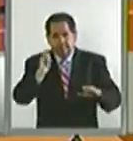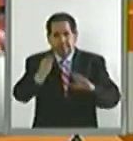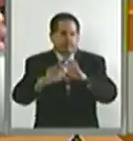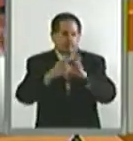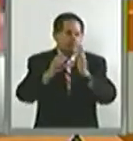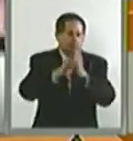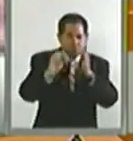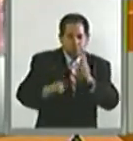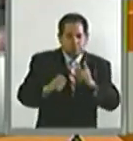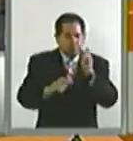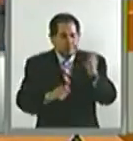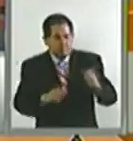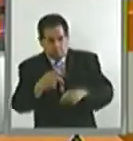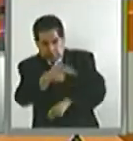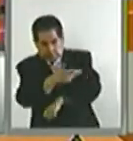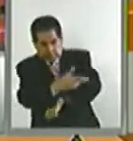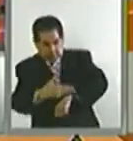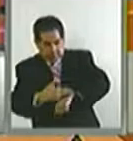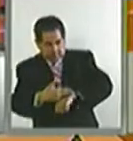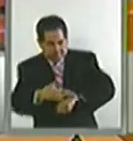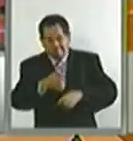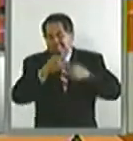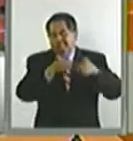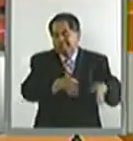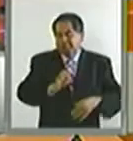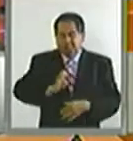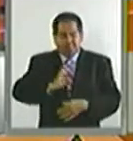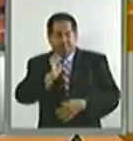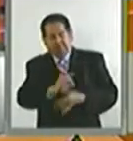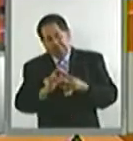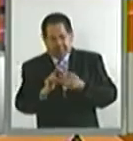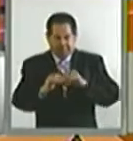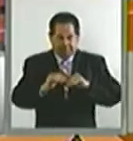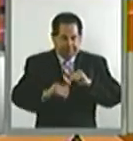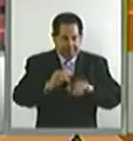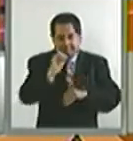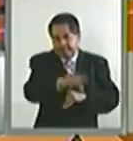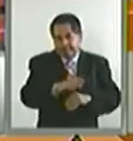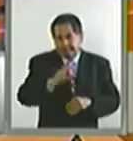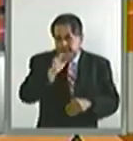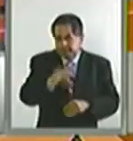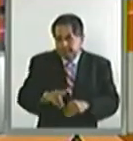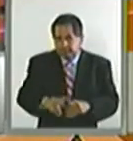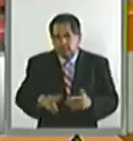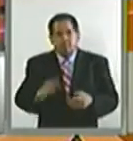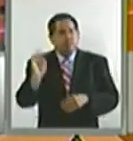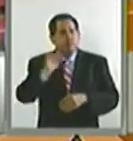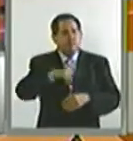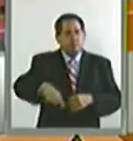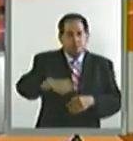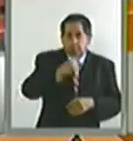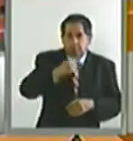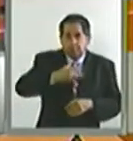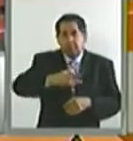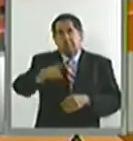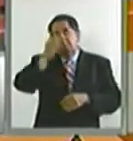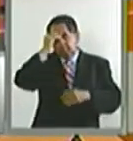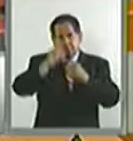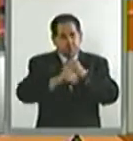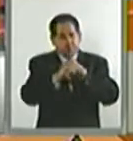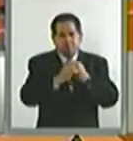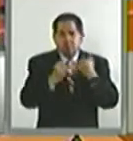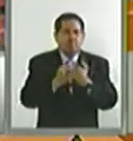tema la situación familiar de las personas, una situación que con frecuencia lleva a los niños a practicar agresiones en las